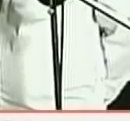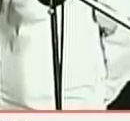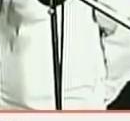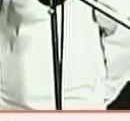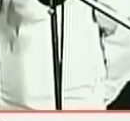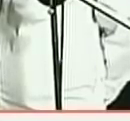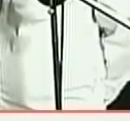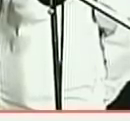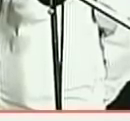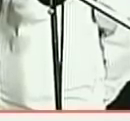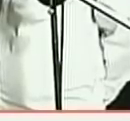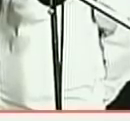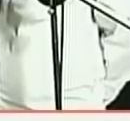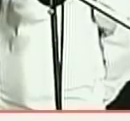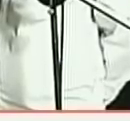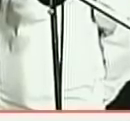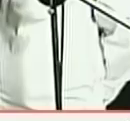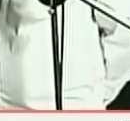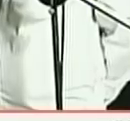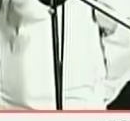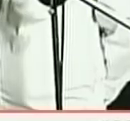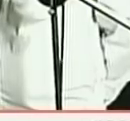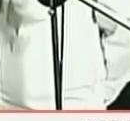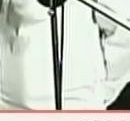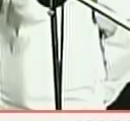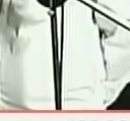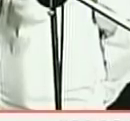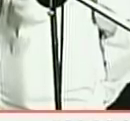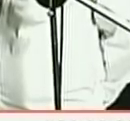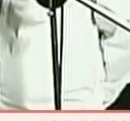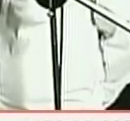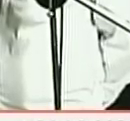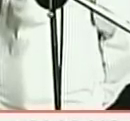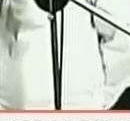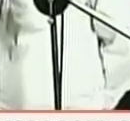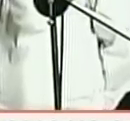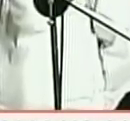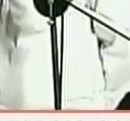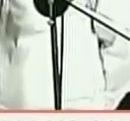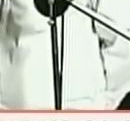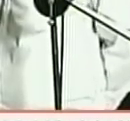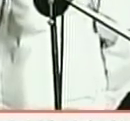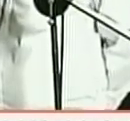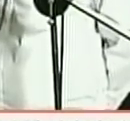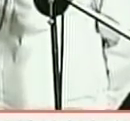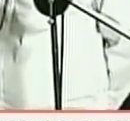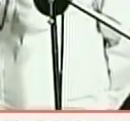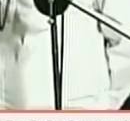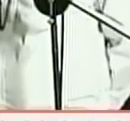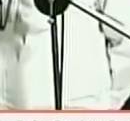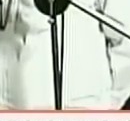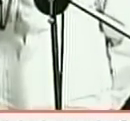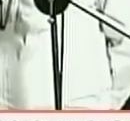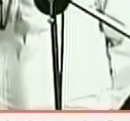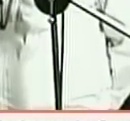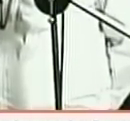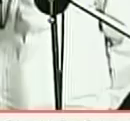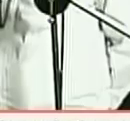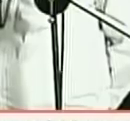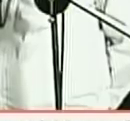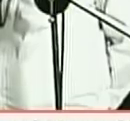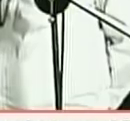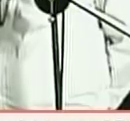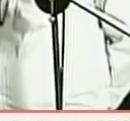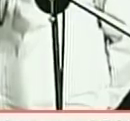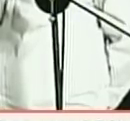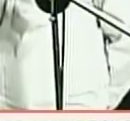división Alberto Bermúdez Valderrey, y del segundo comandante de la SODI 63 de Amazonas, general de